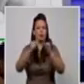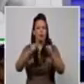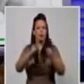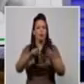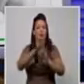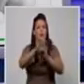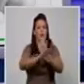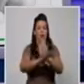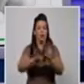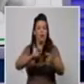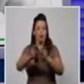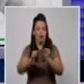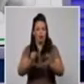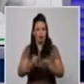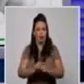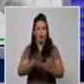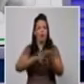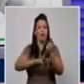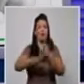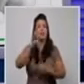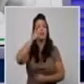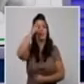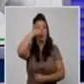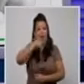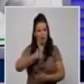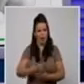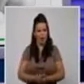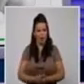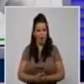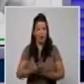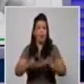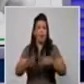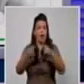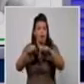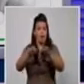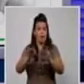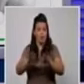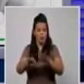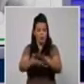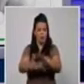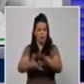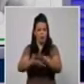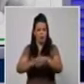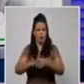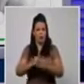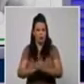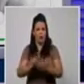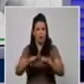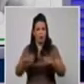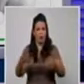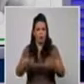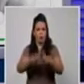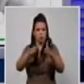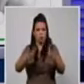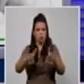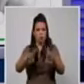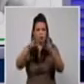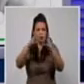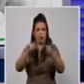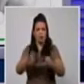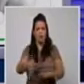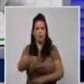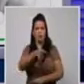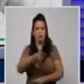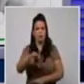epidemiológico en Ciego de Ávila. Y es que ante la elevada cifra de casos positivos de COVID-19 en el municipio de Majagua,